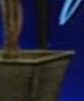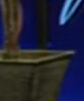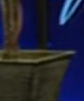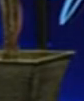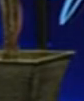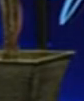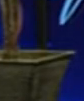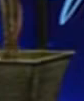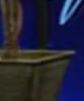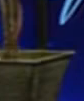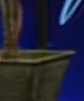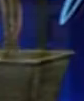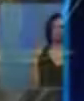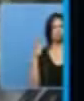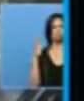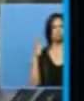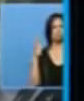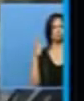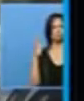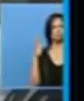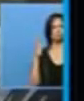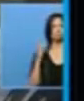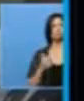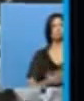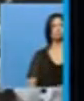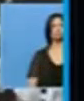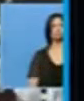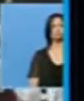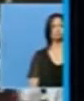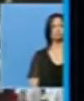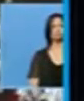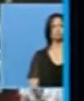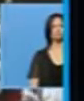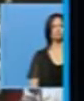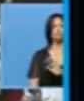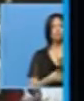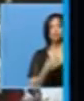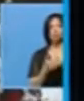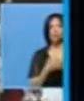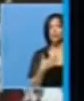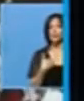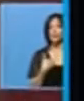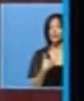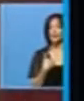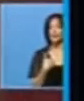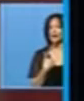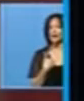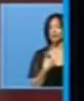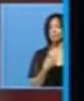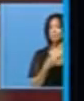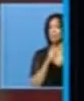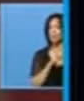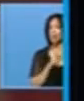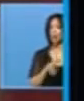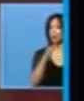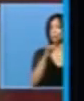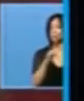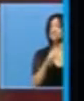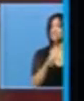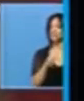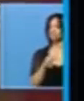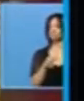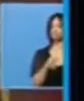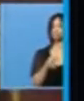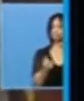y de radio. Eso ha cambiado bastante porque ahora toda la señal está en todos los sitios y uno lo que tiene que coger los videos y hacer